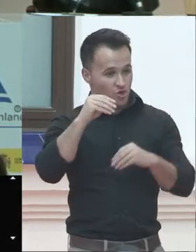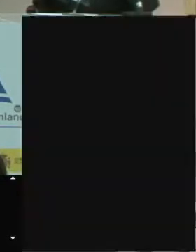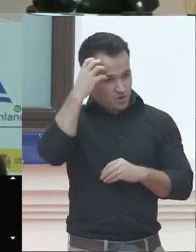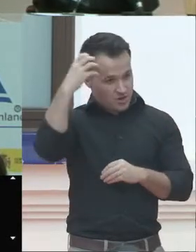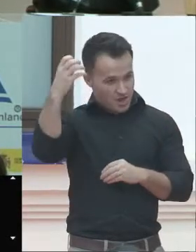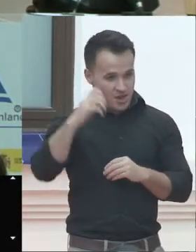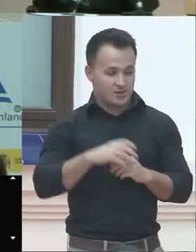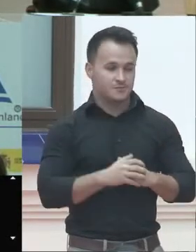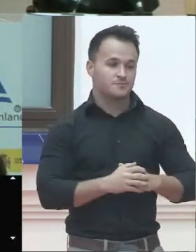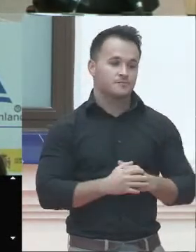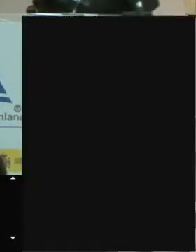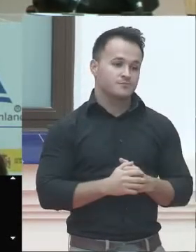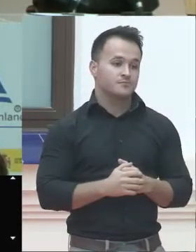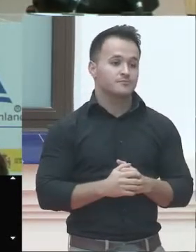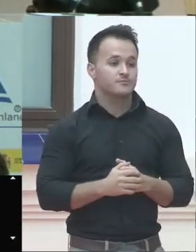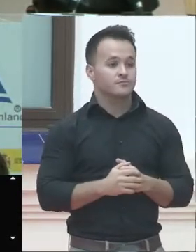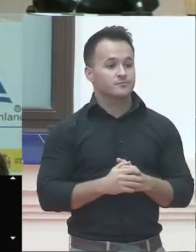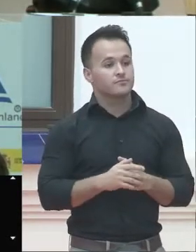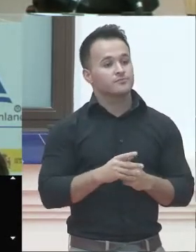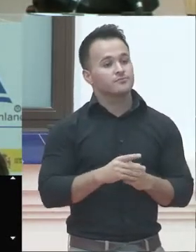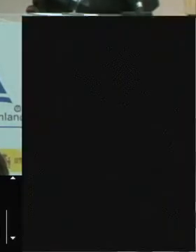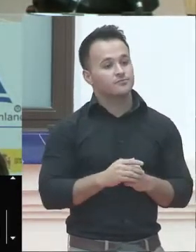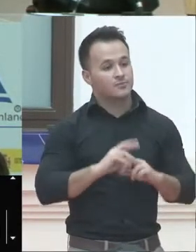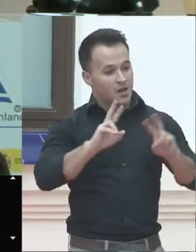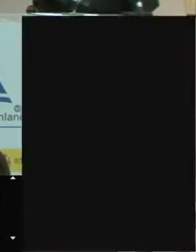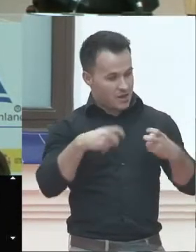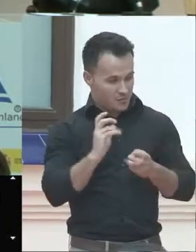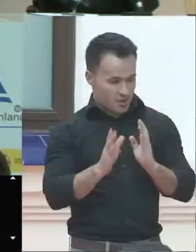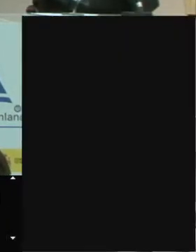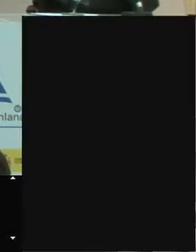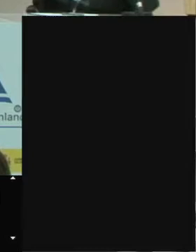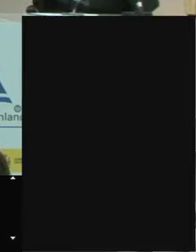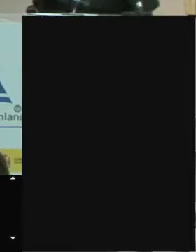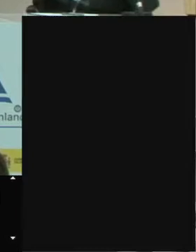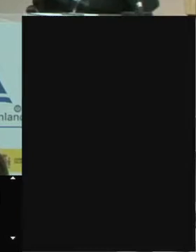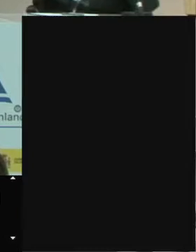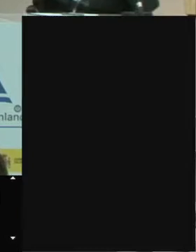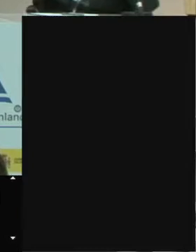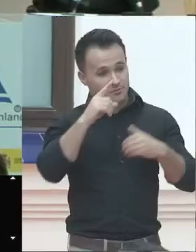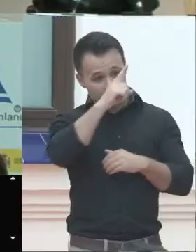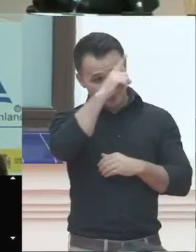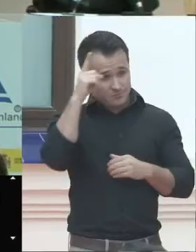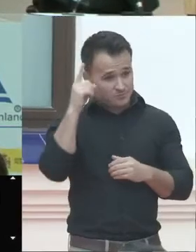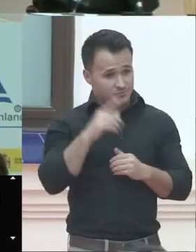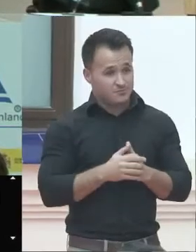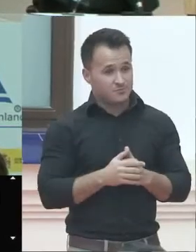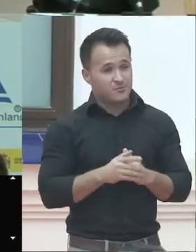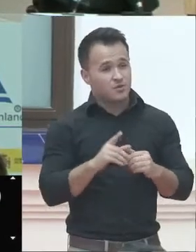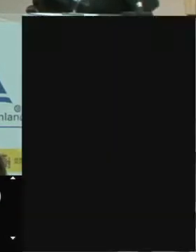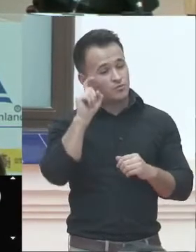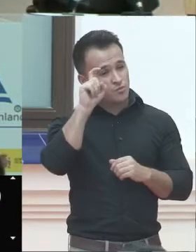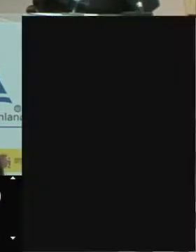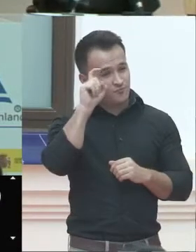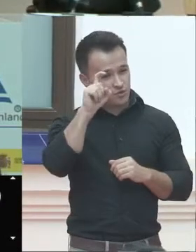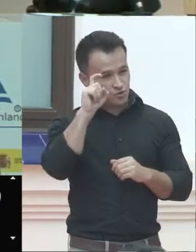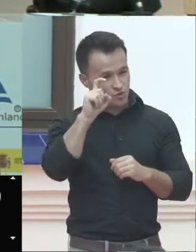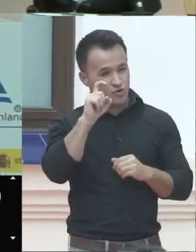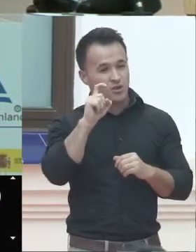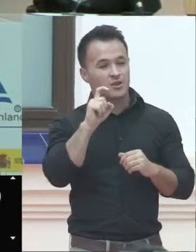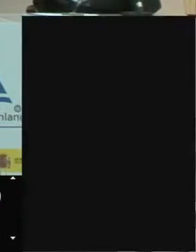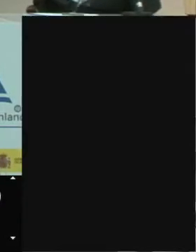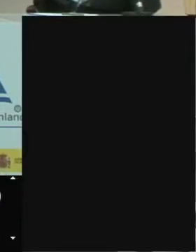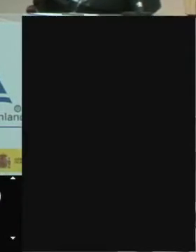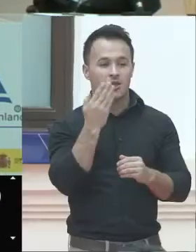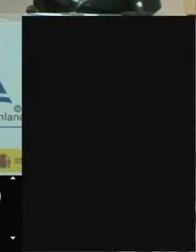Nacional. Responsable también del proyecto de accesibilidad auditiva del Teatro Real de Madrid y profesor de accesibilidad y universidad en la Escuela de Técnicos